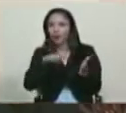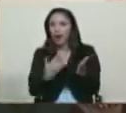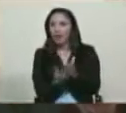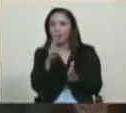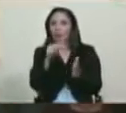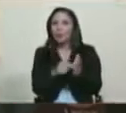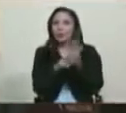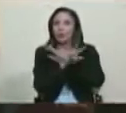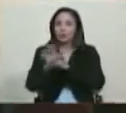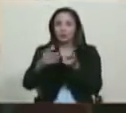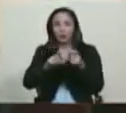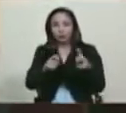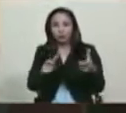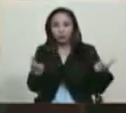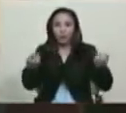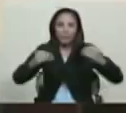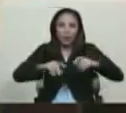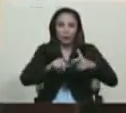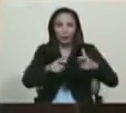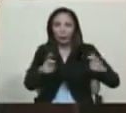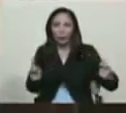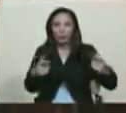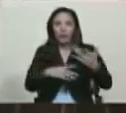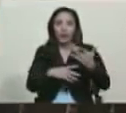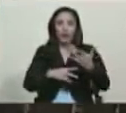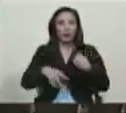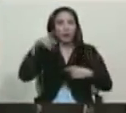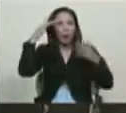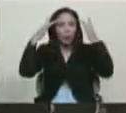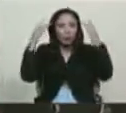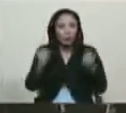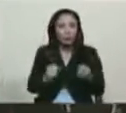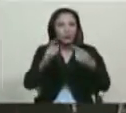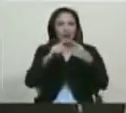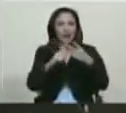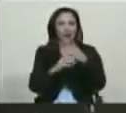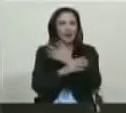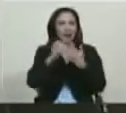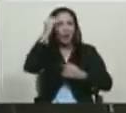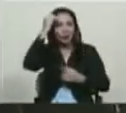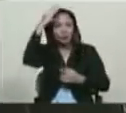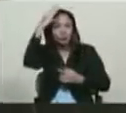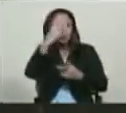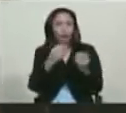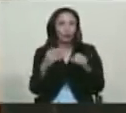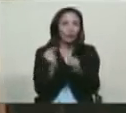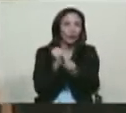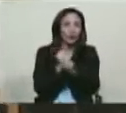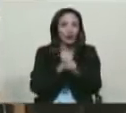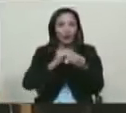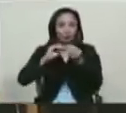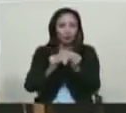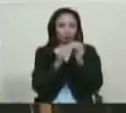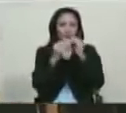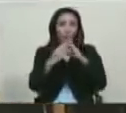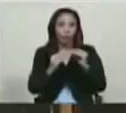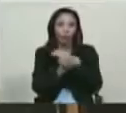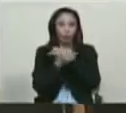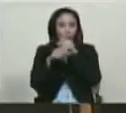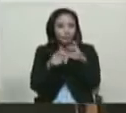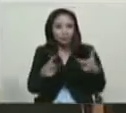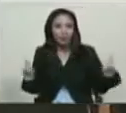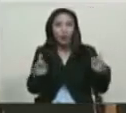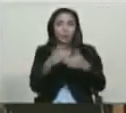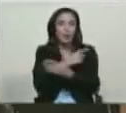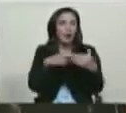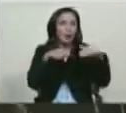expandiendo su cualidad profesional sus capacidades operativas para estar hasta el último